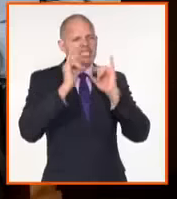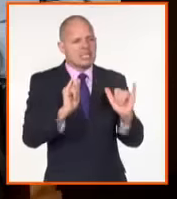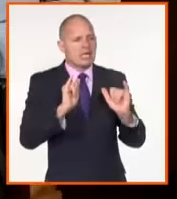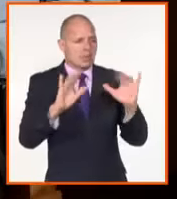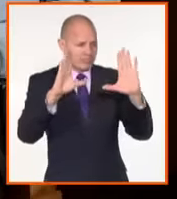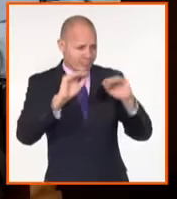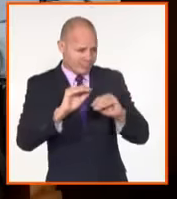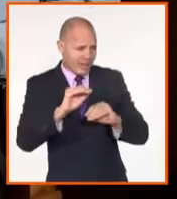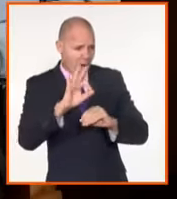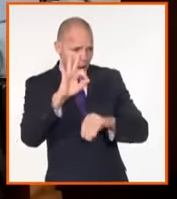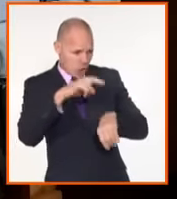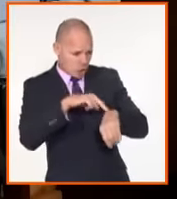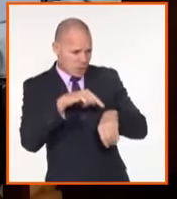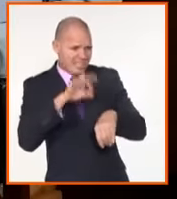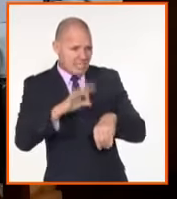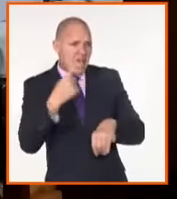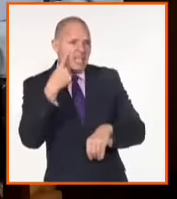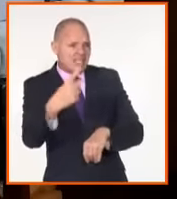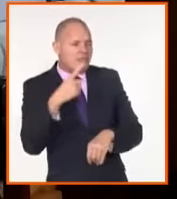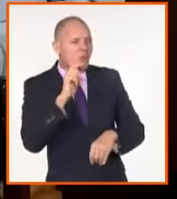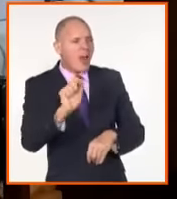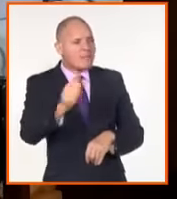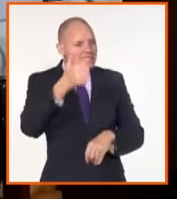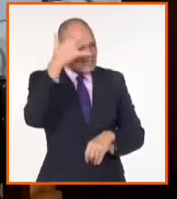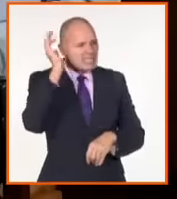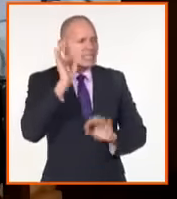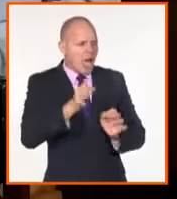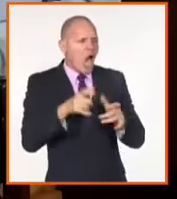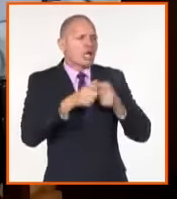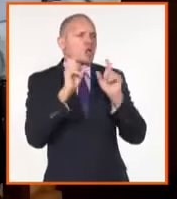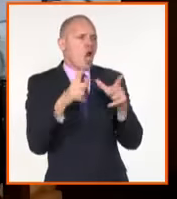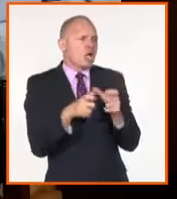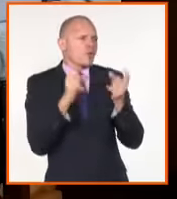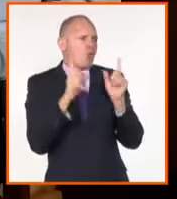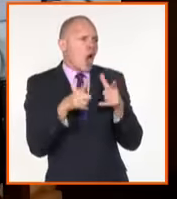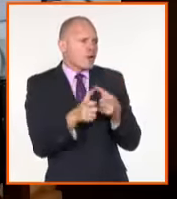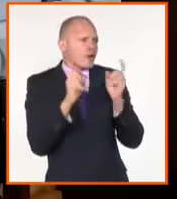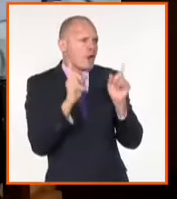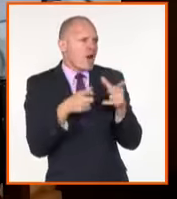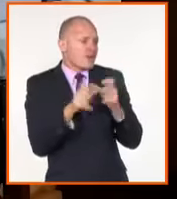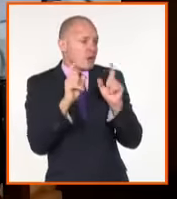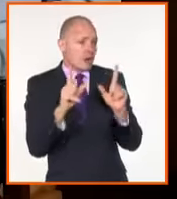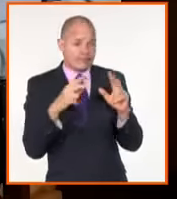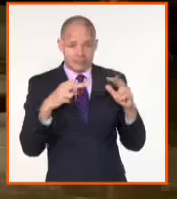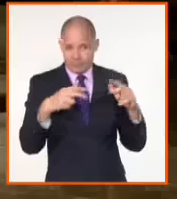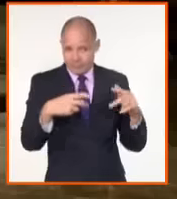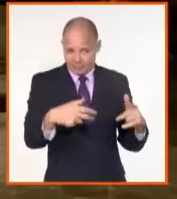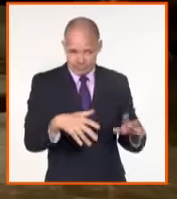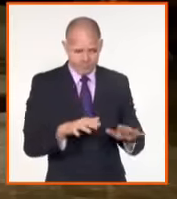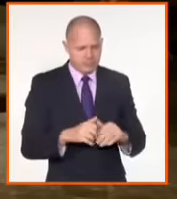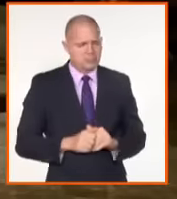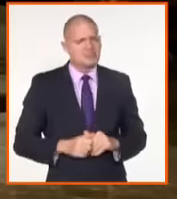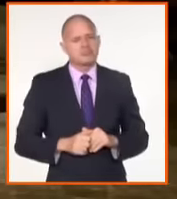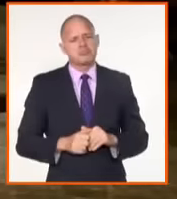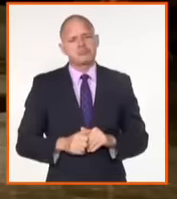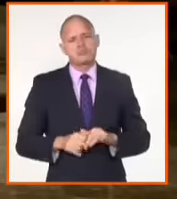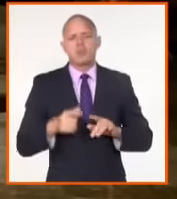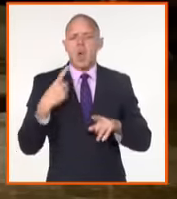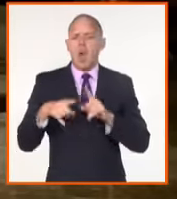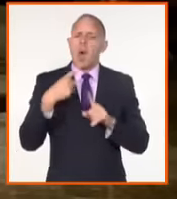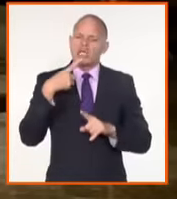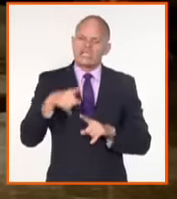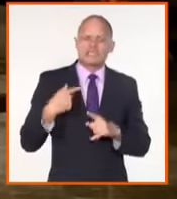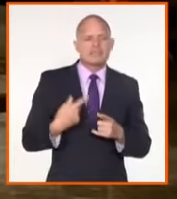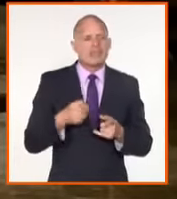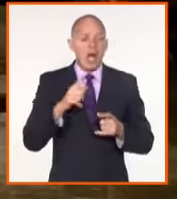que se ve poco la concreción del valor de esas reuniones, ese es uno. Pero hay otro fenómeno que se dio recientemente.